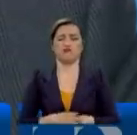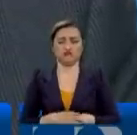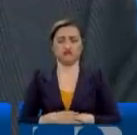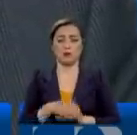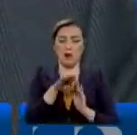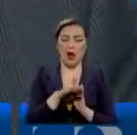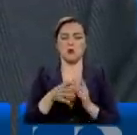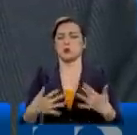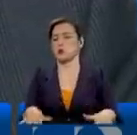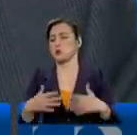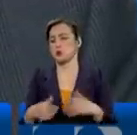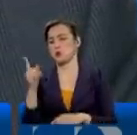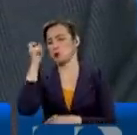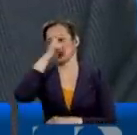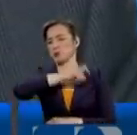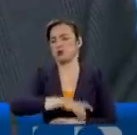también de